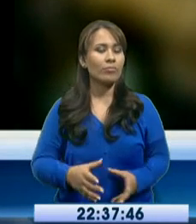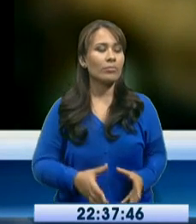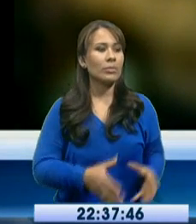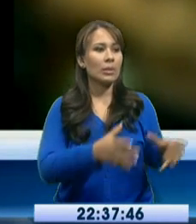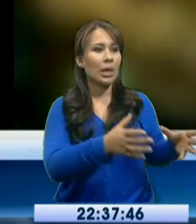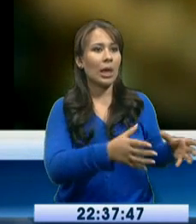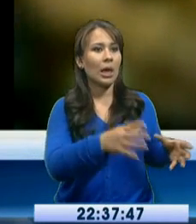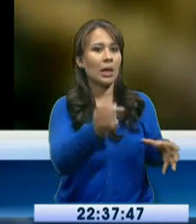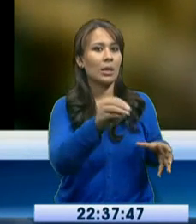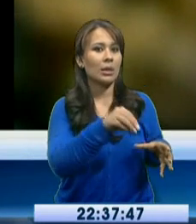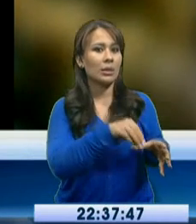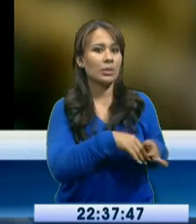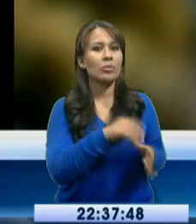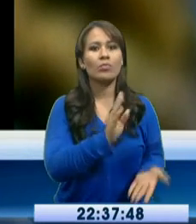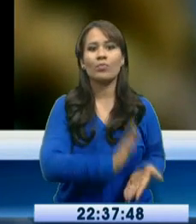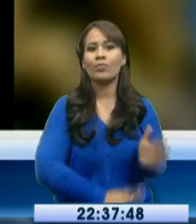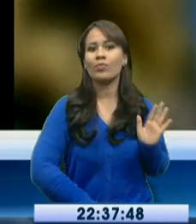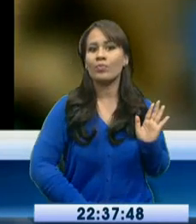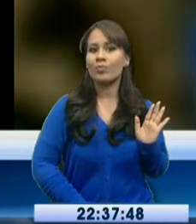salen.